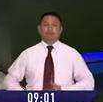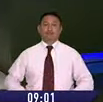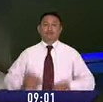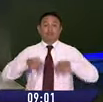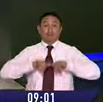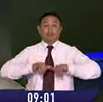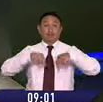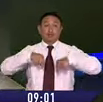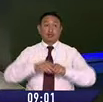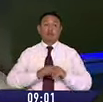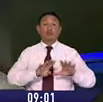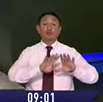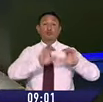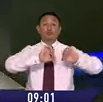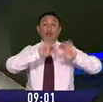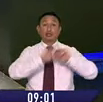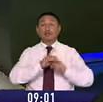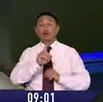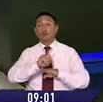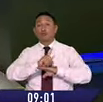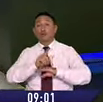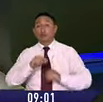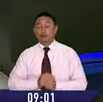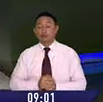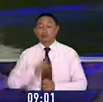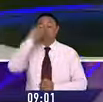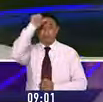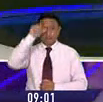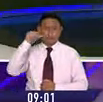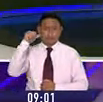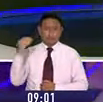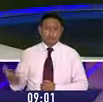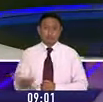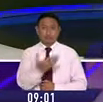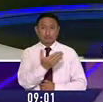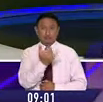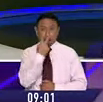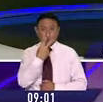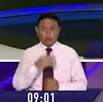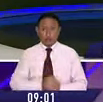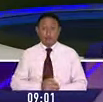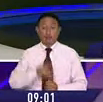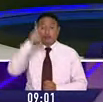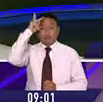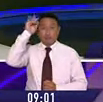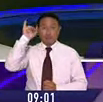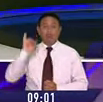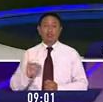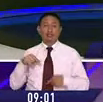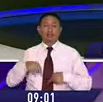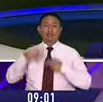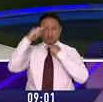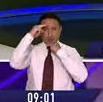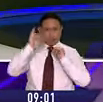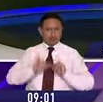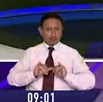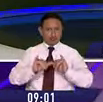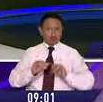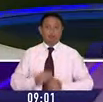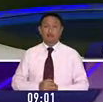Vamos ya sobre las 9:01. Adriana Rojas en pantalla, le vamos a ver a Priscila Cadena también. Las noticias siguen